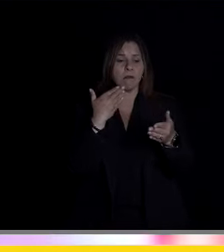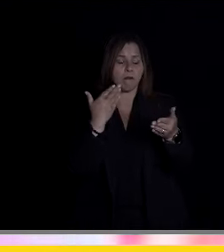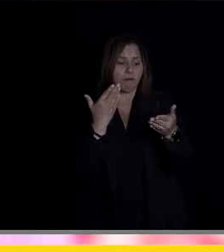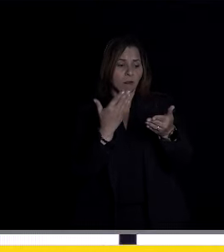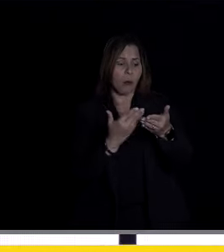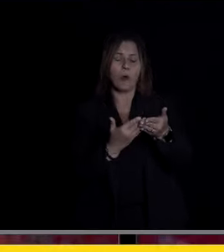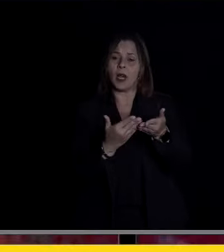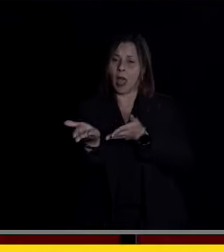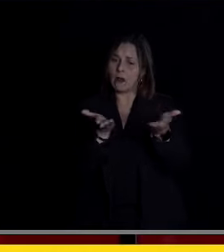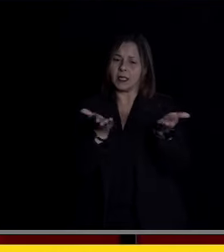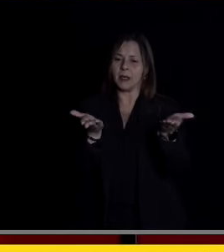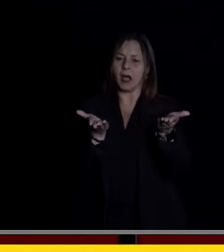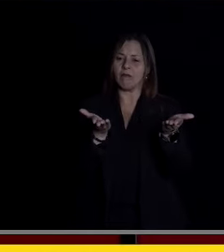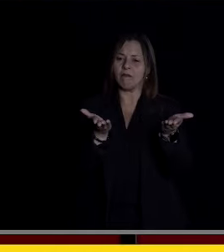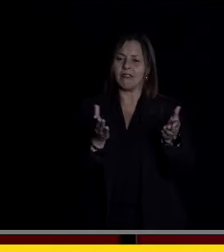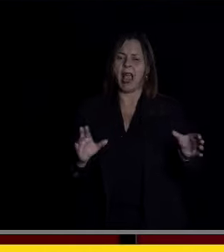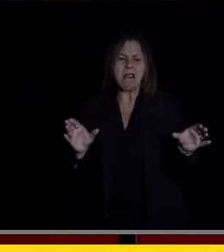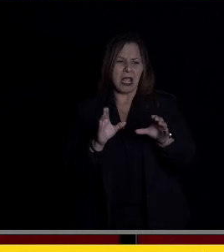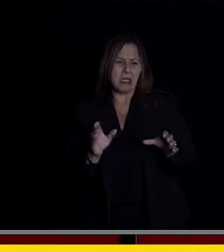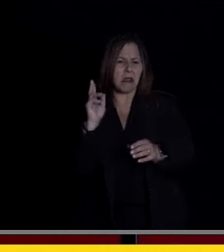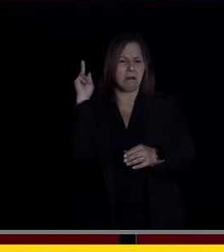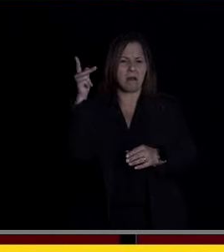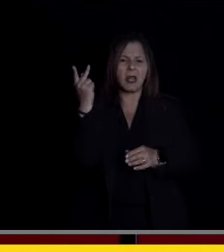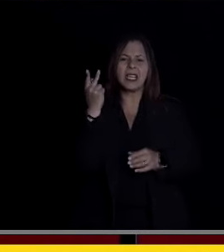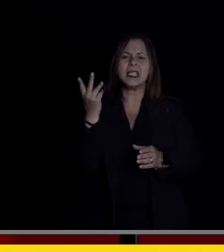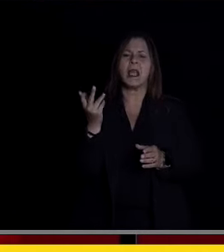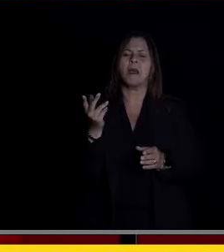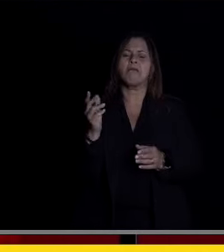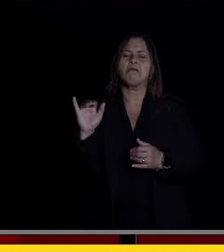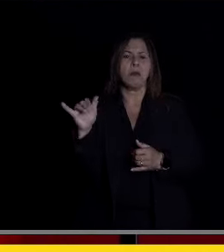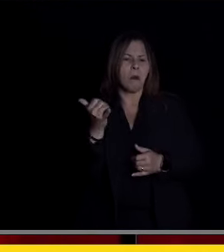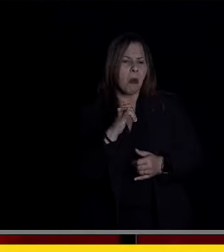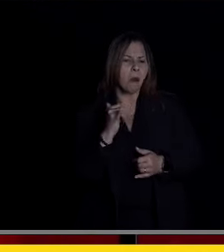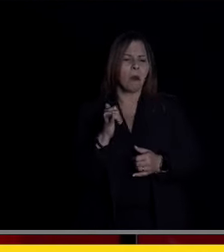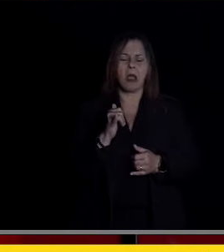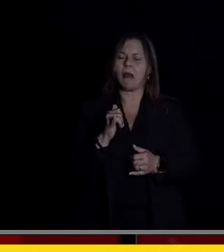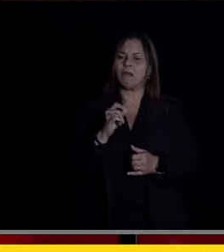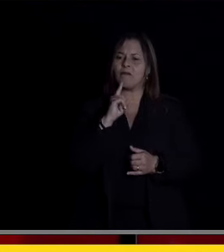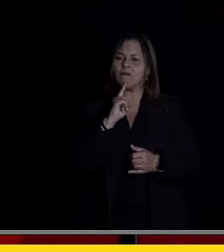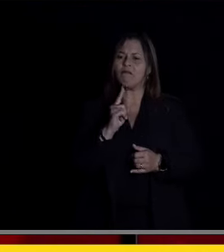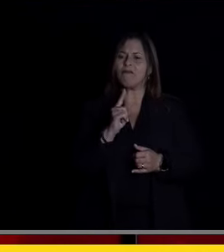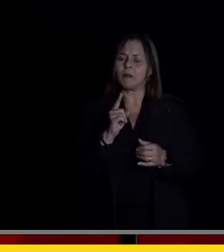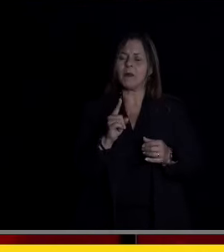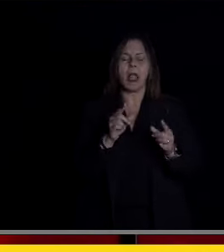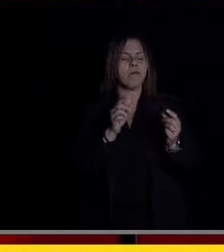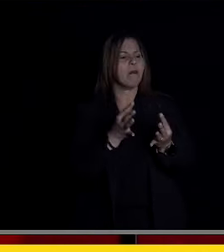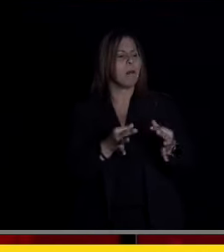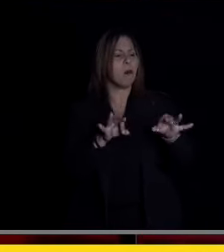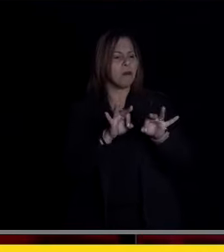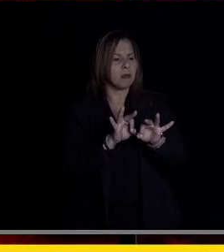Y es que al quehacer político, como el deporte, es indispensable la disciplina, la